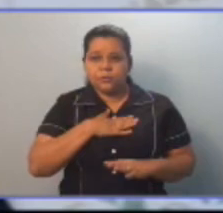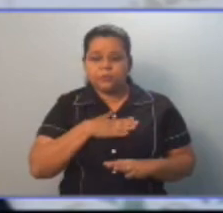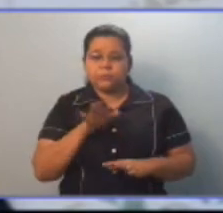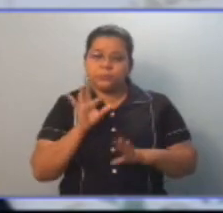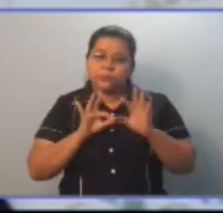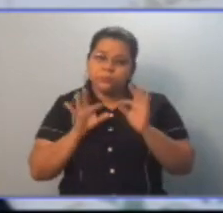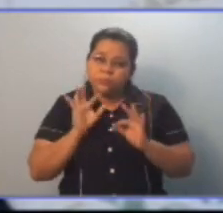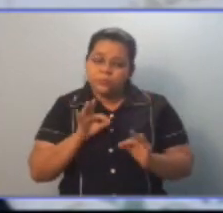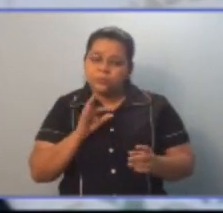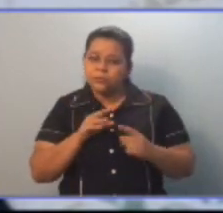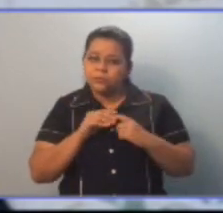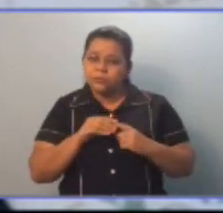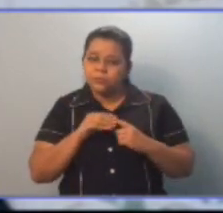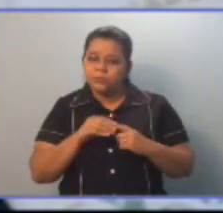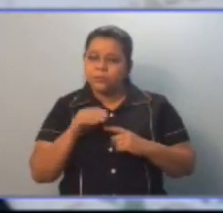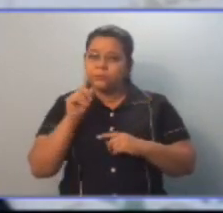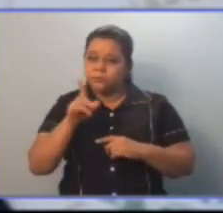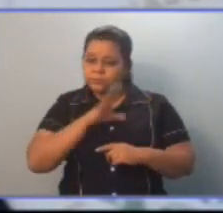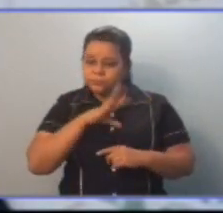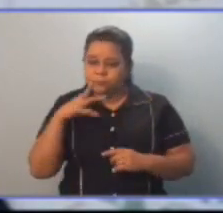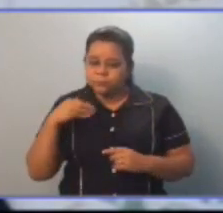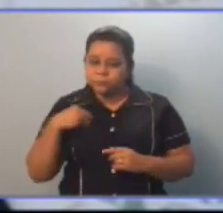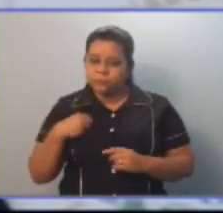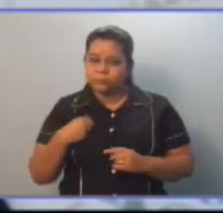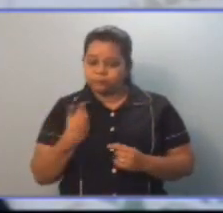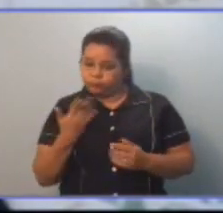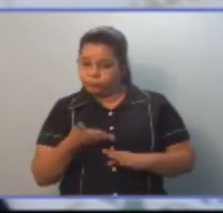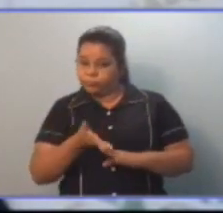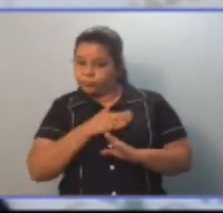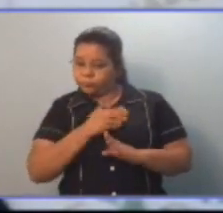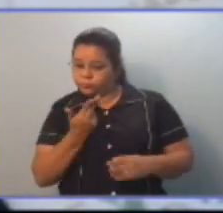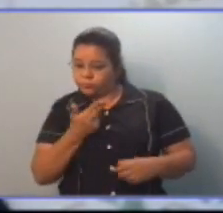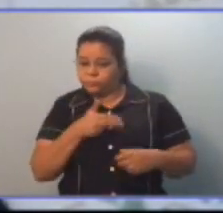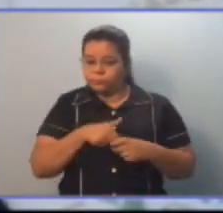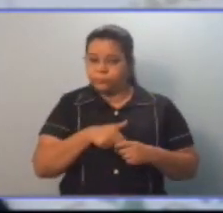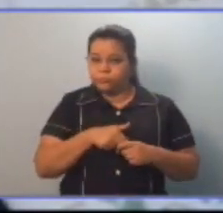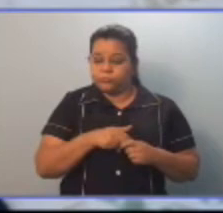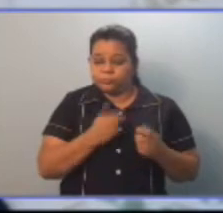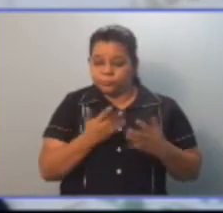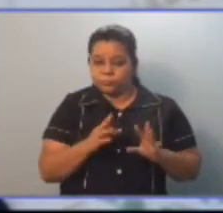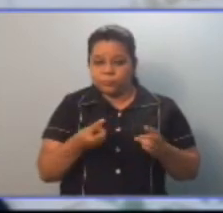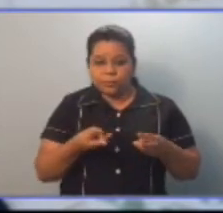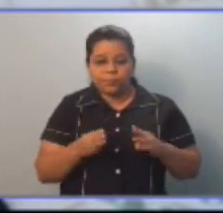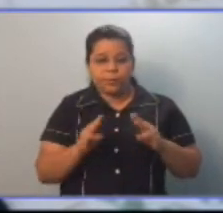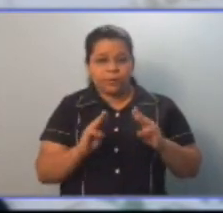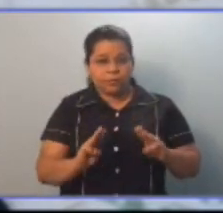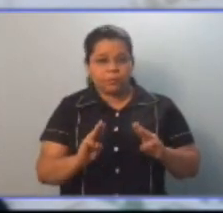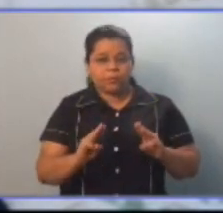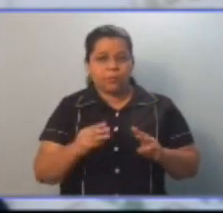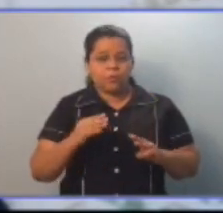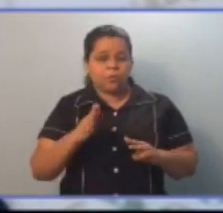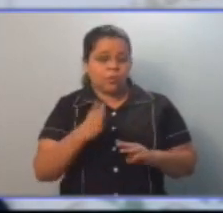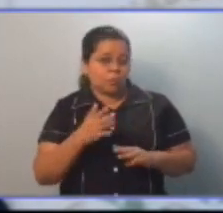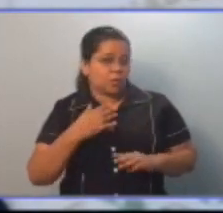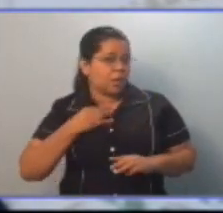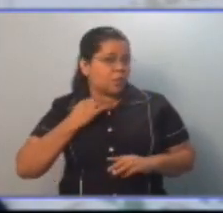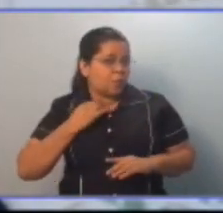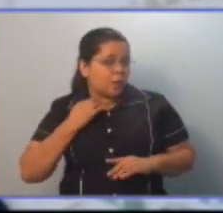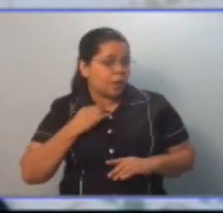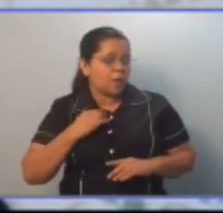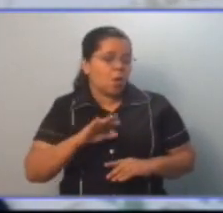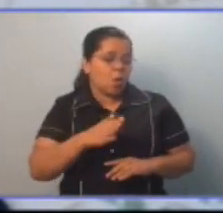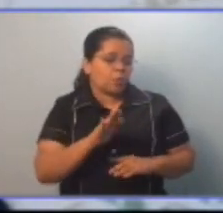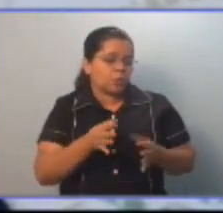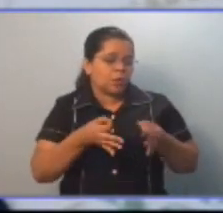alguna particularidad de algún familiar que haya ingresado a través del mecanismo del nepotismo o utilizando